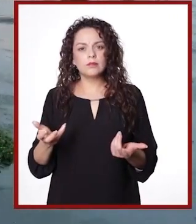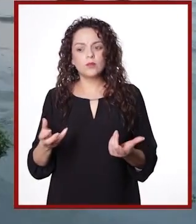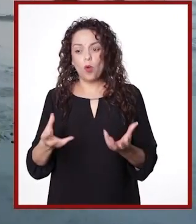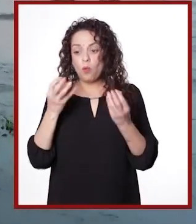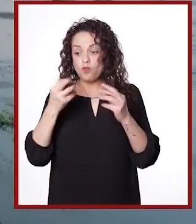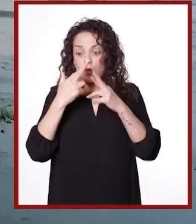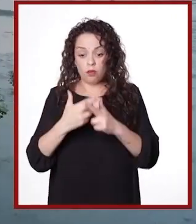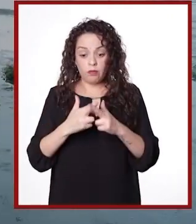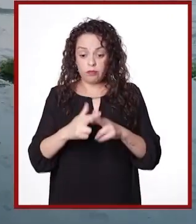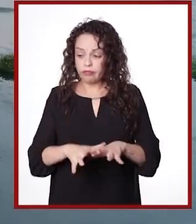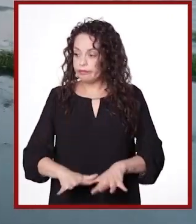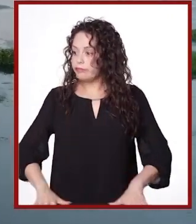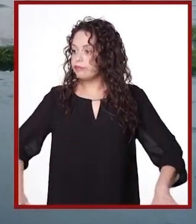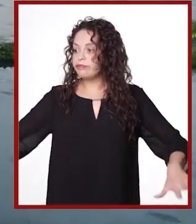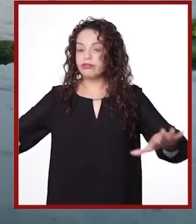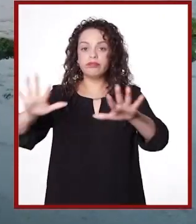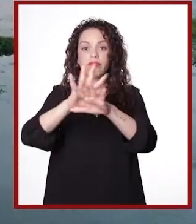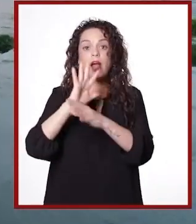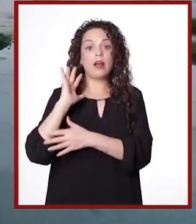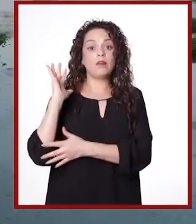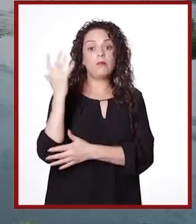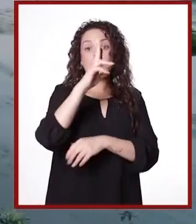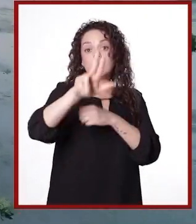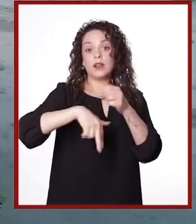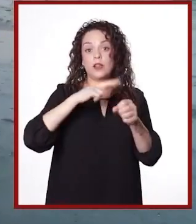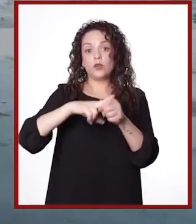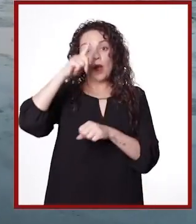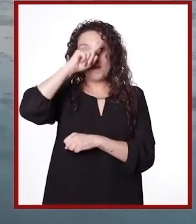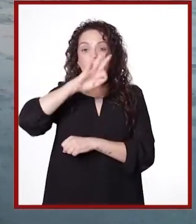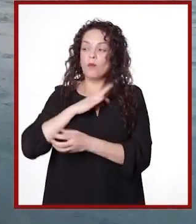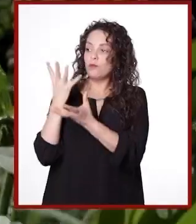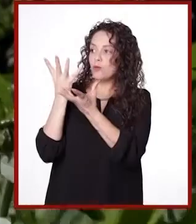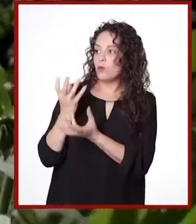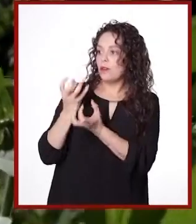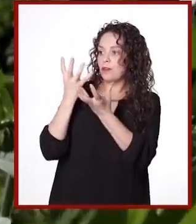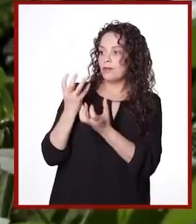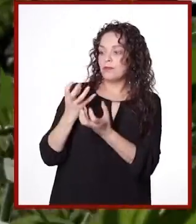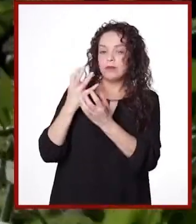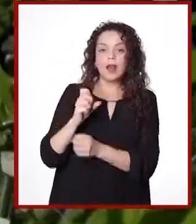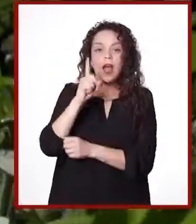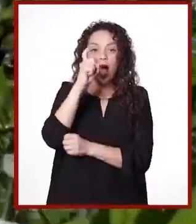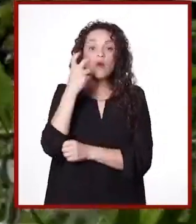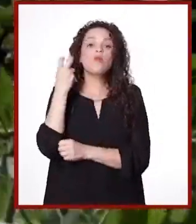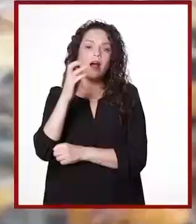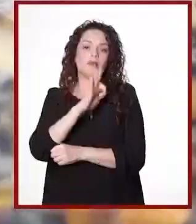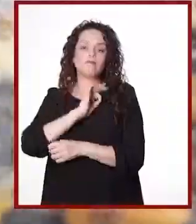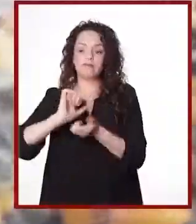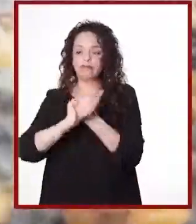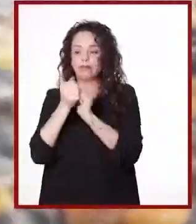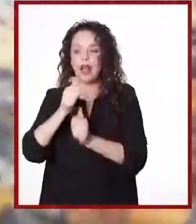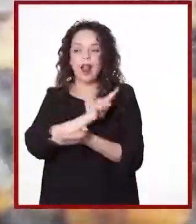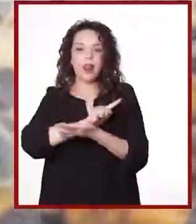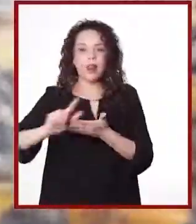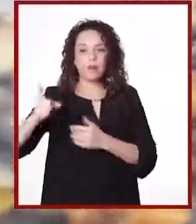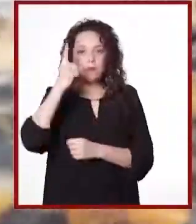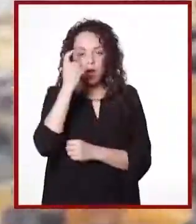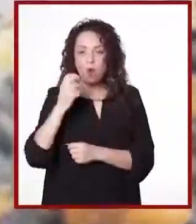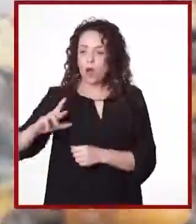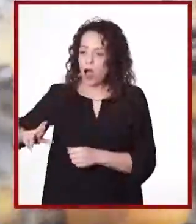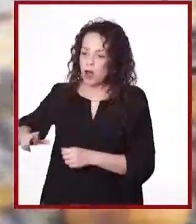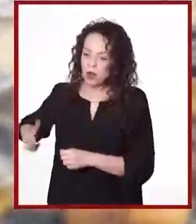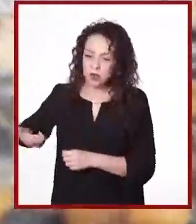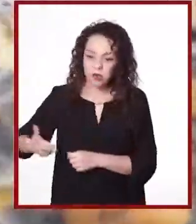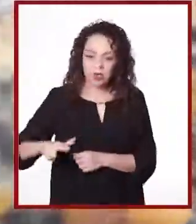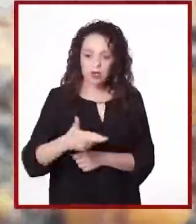superficies de naturaleza para que se filtre el agua y podamos tener agua potable en un futuro. Habla de ríos que podemos usar,